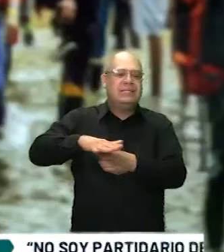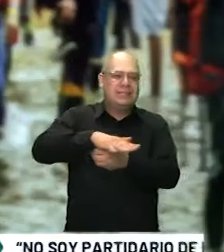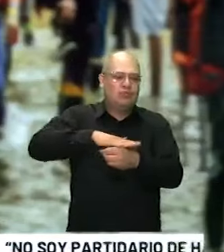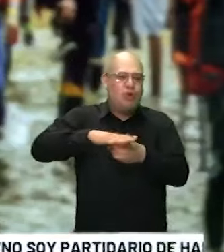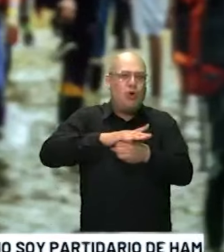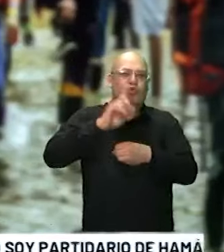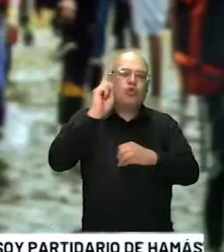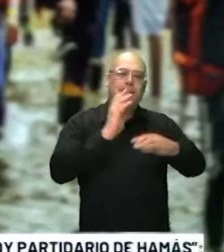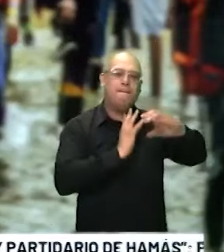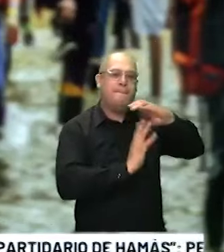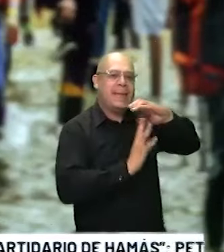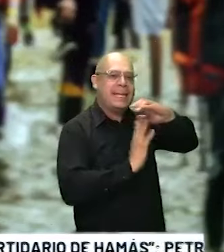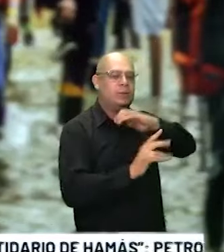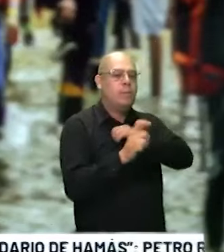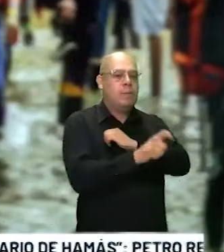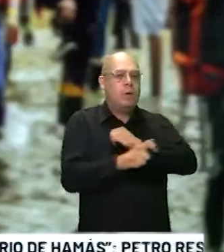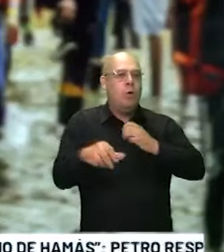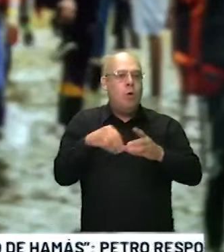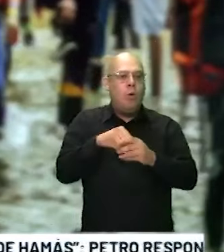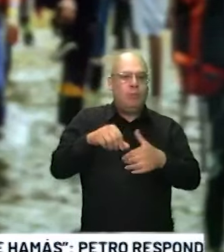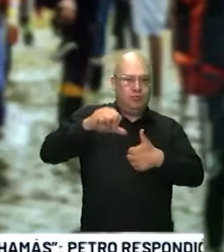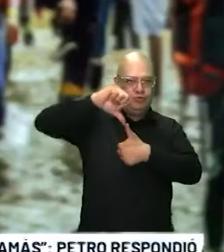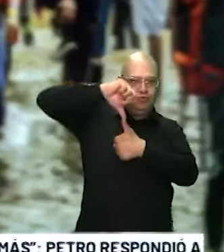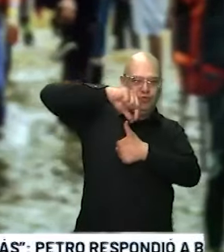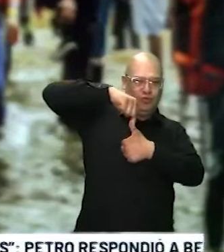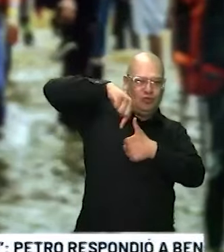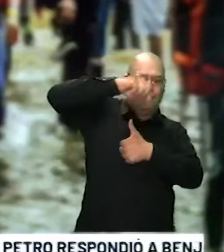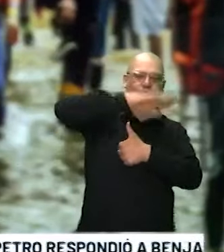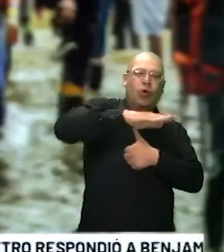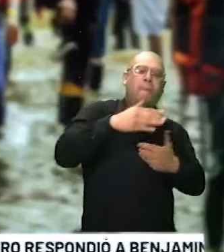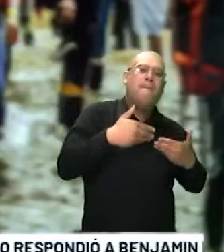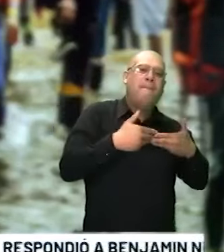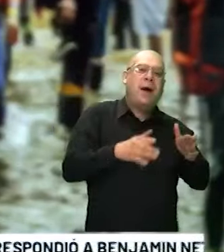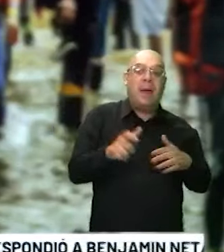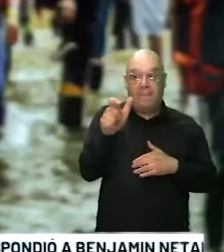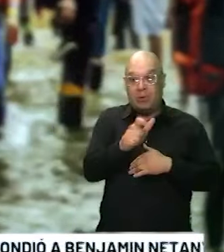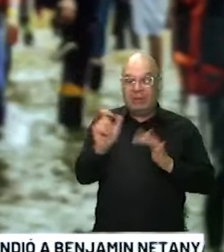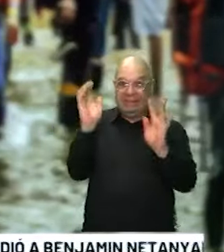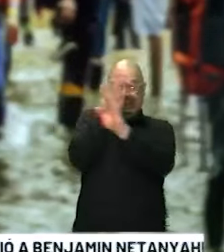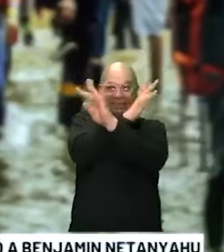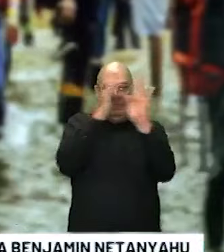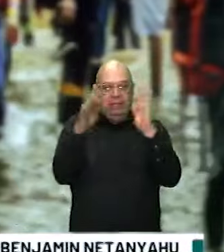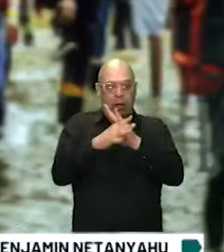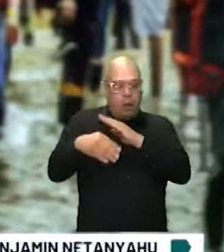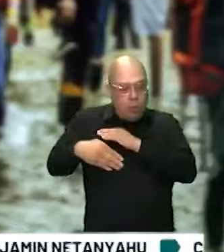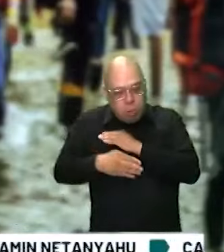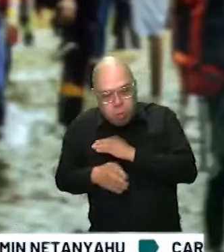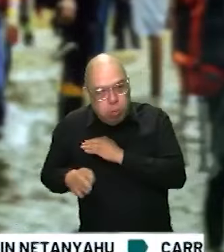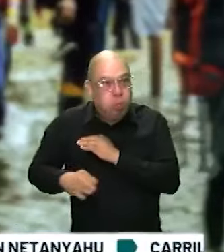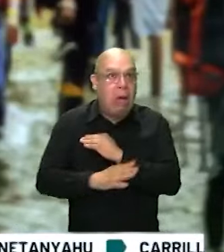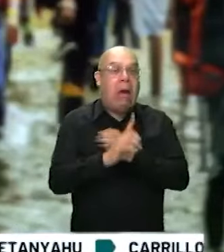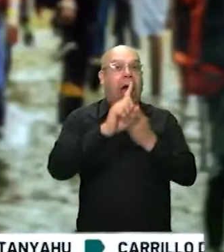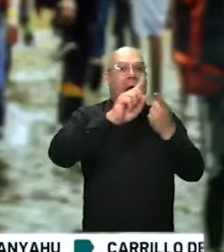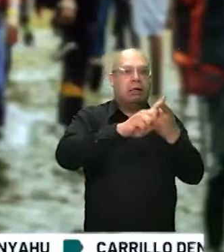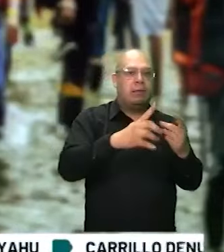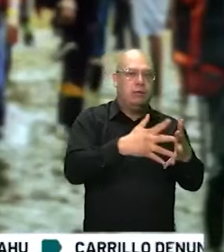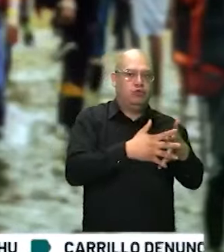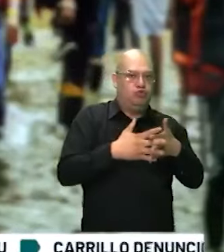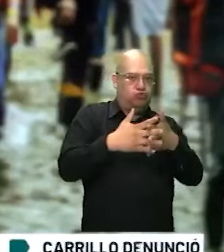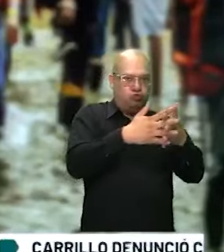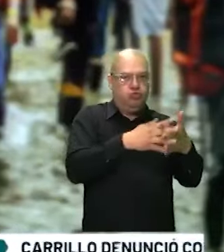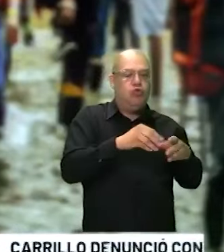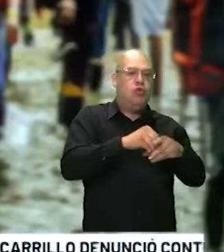a esta nación de Centroamérica que hace parte de la ruta de quienes buscan llegar al norte del continente especialmente Estados Unidos